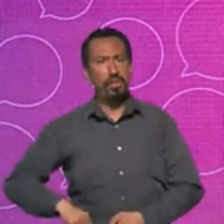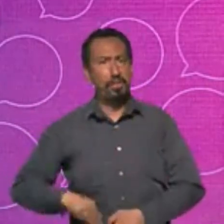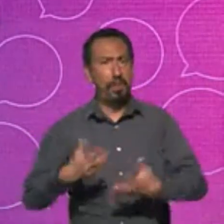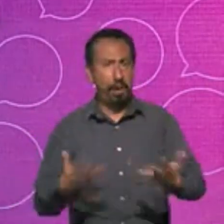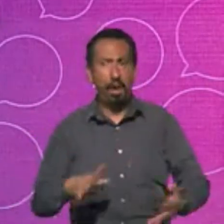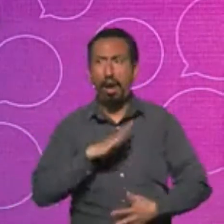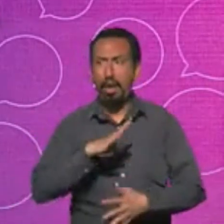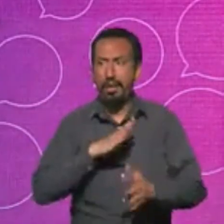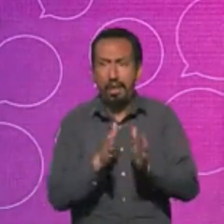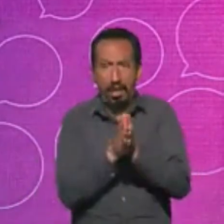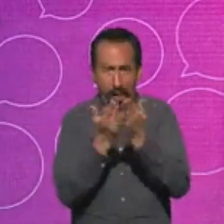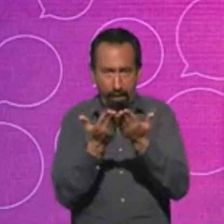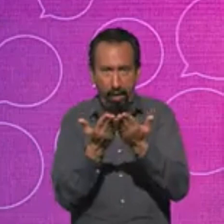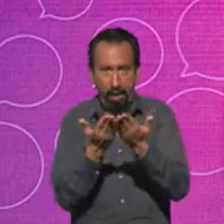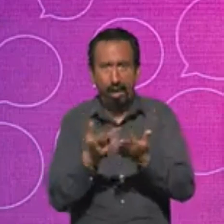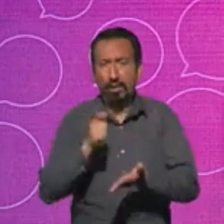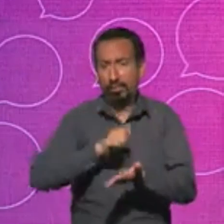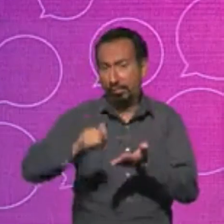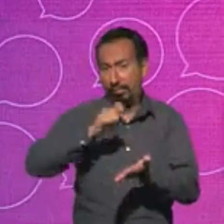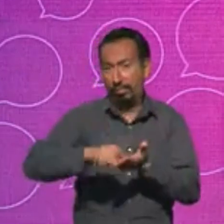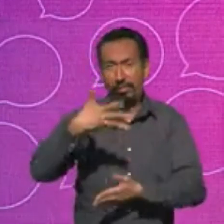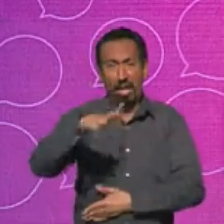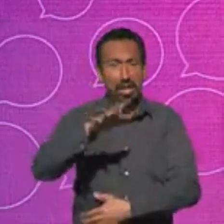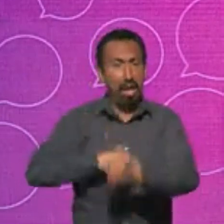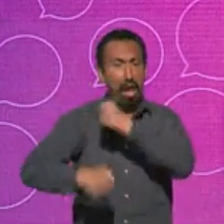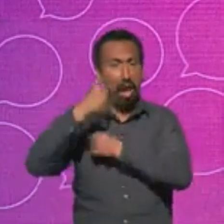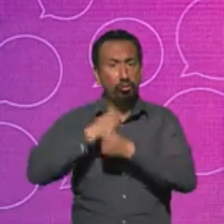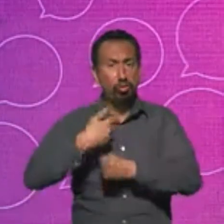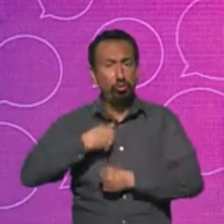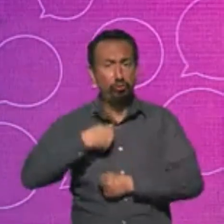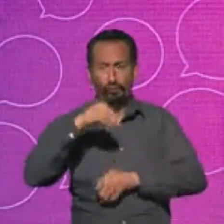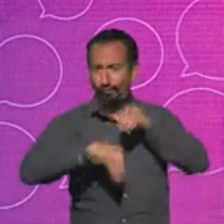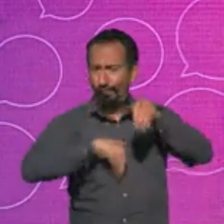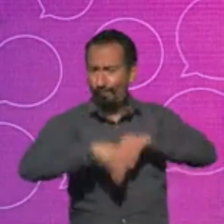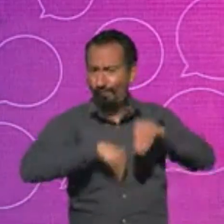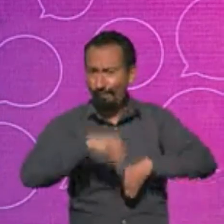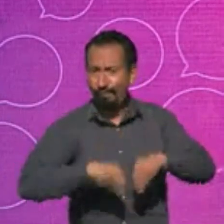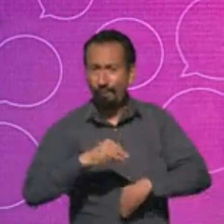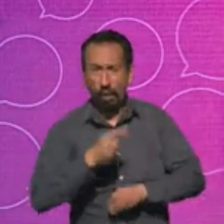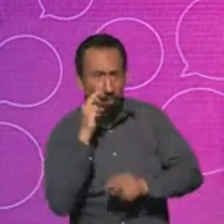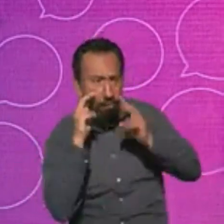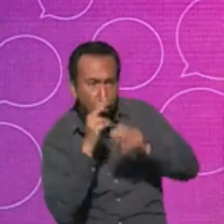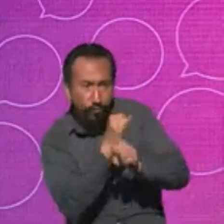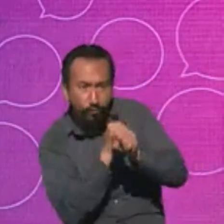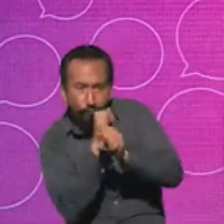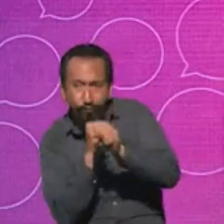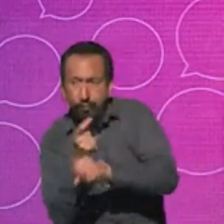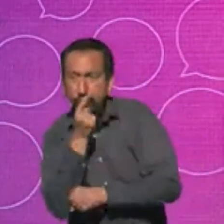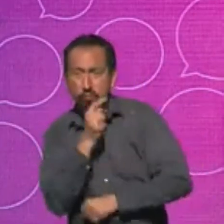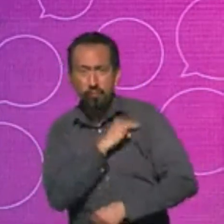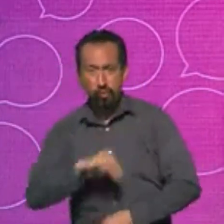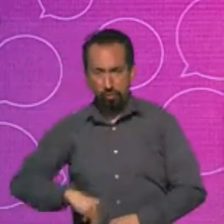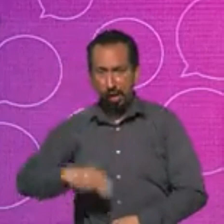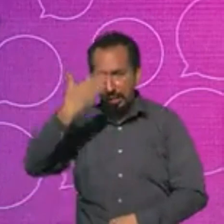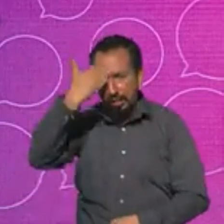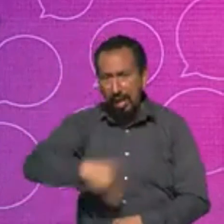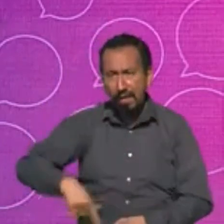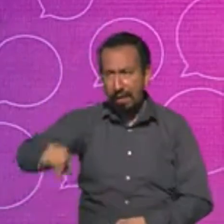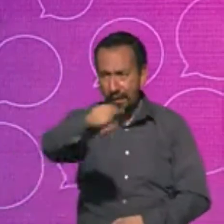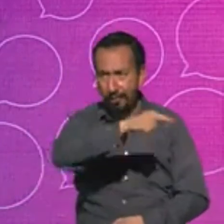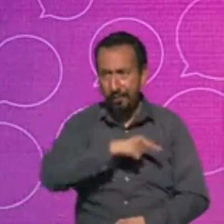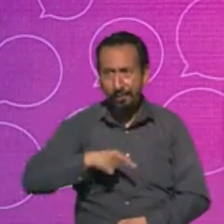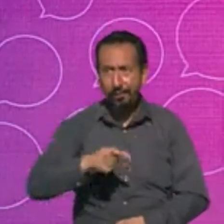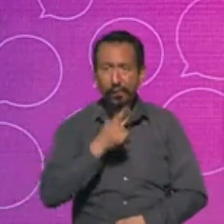libro que me permití escribir hace 10 años inspirado en la Policía Municipal y aunque ya lo conoce porque me